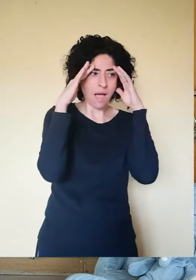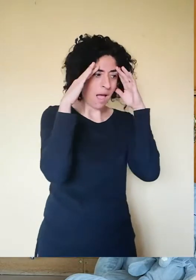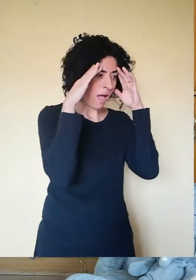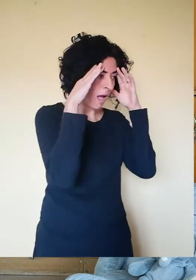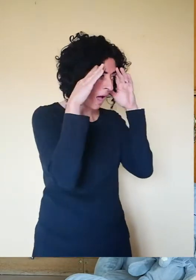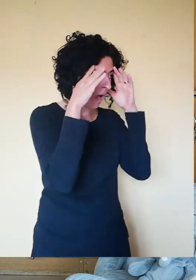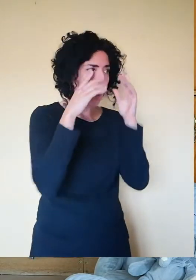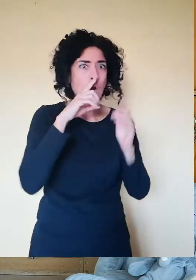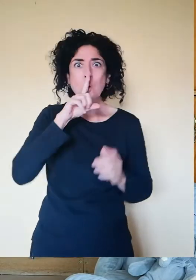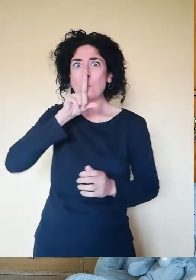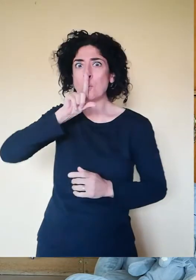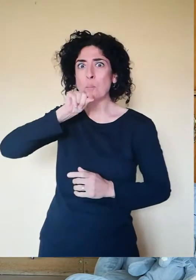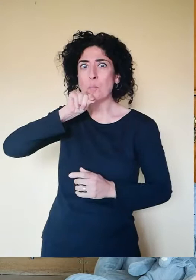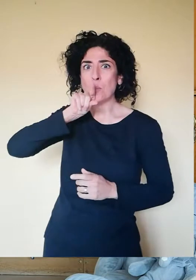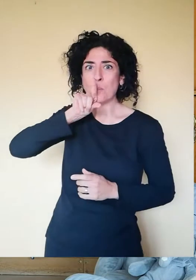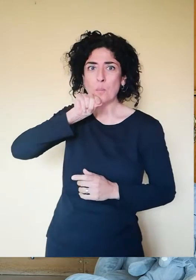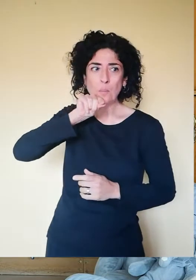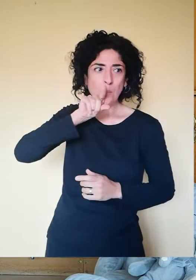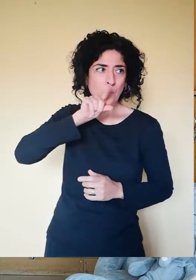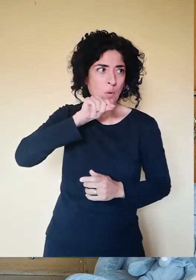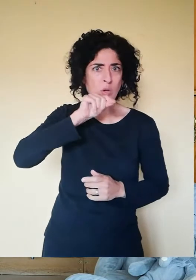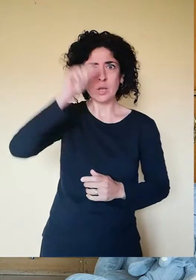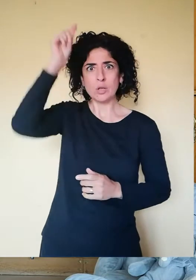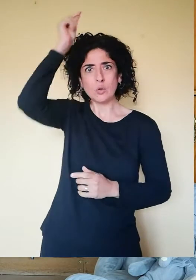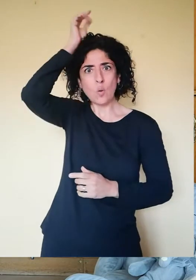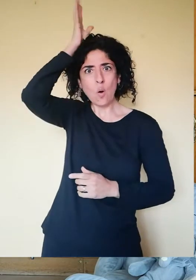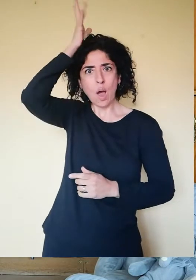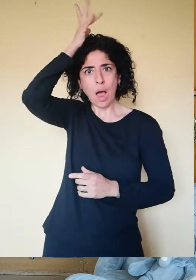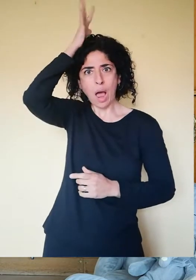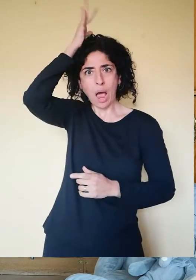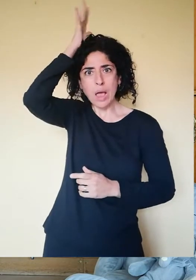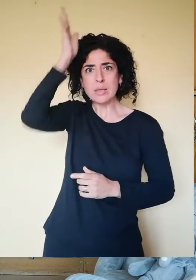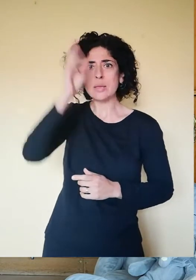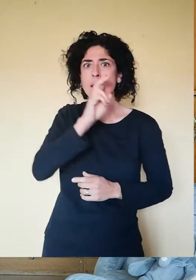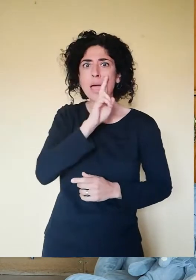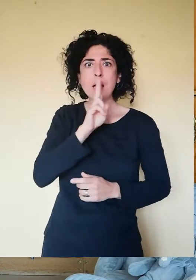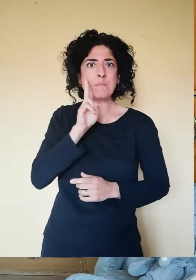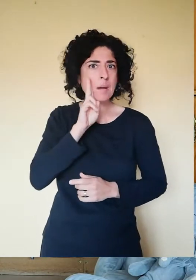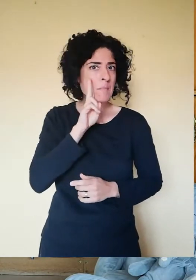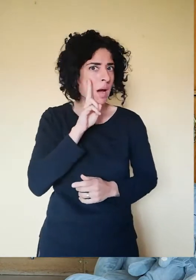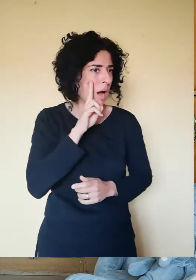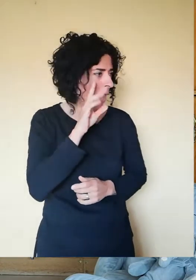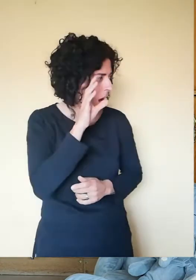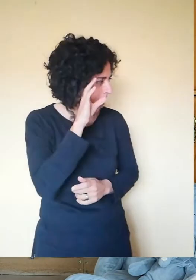Madre mía, el pollito y la gallina. A ver el pollito qué dice.